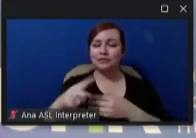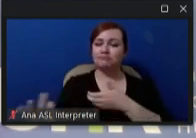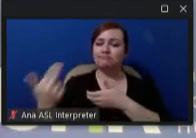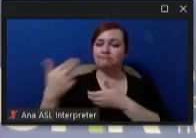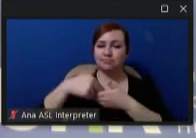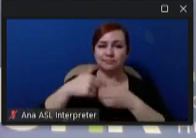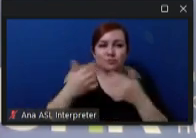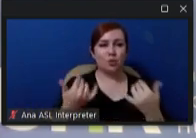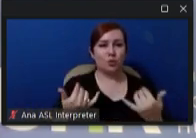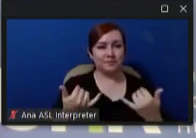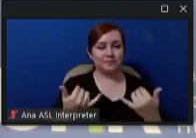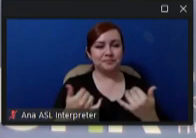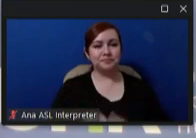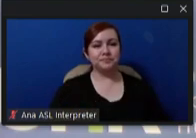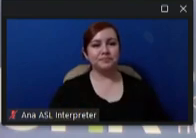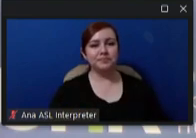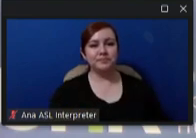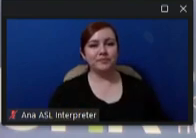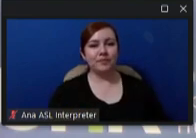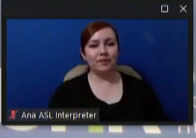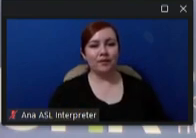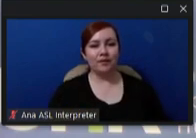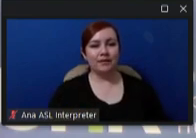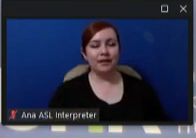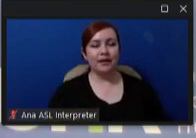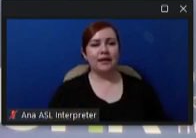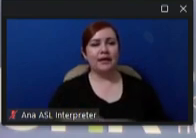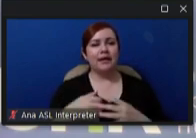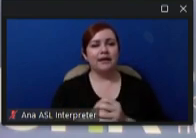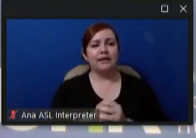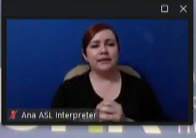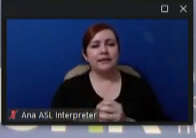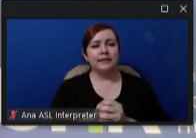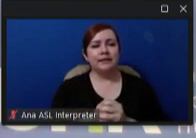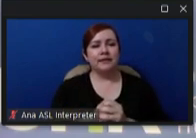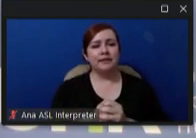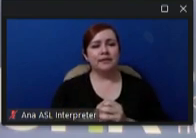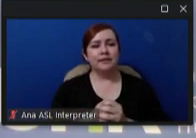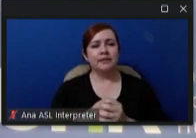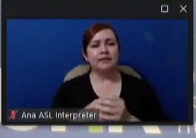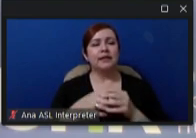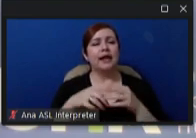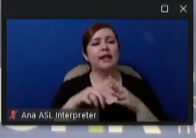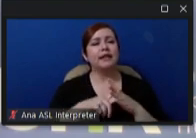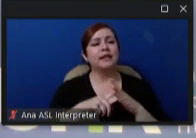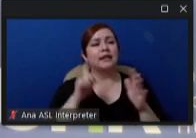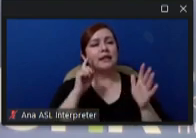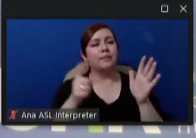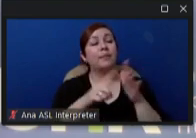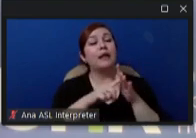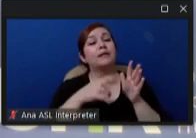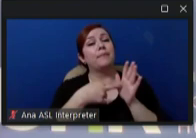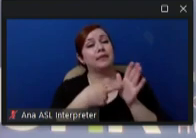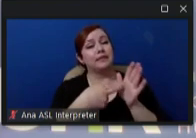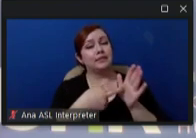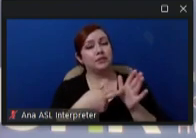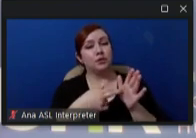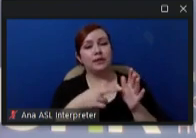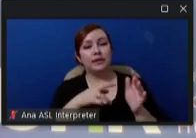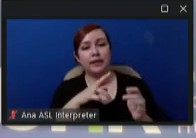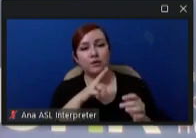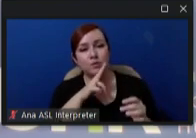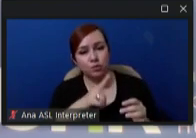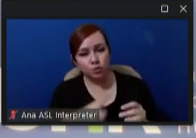ilustre representación del Estado de Honduras, también mi especial reconocimiento por el trabajo, por